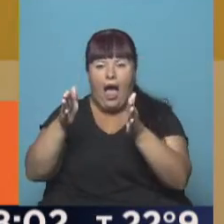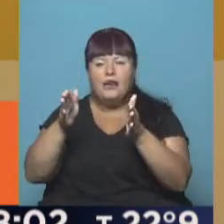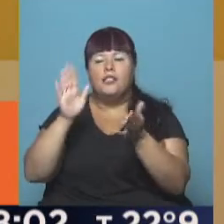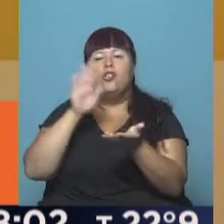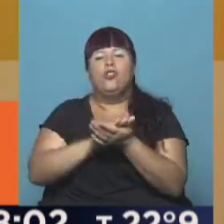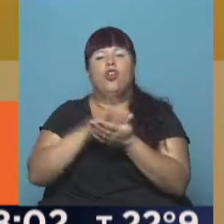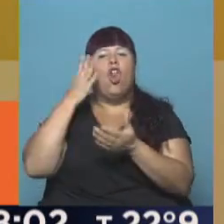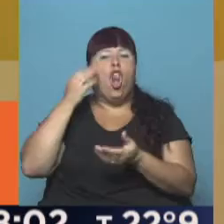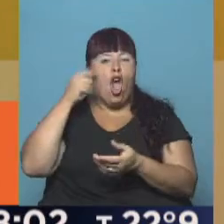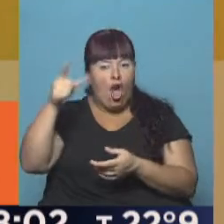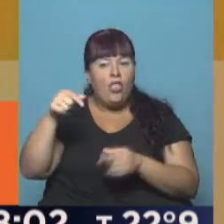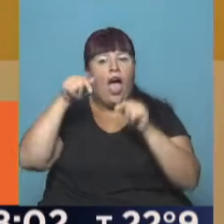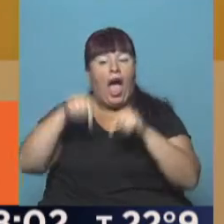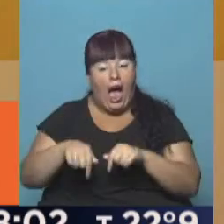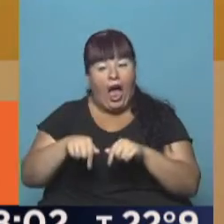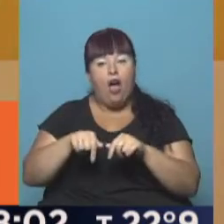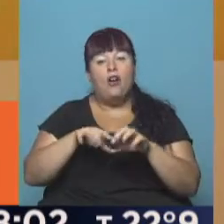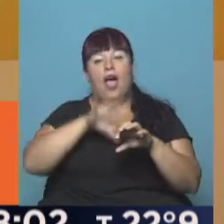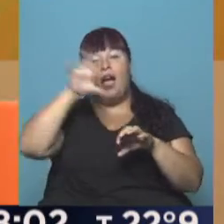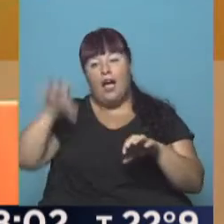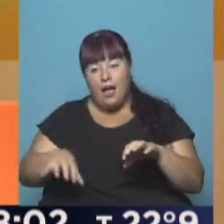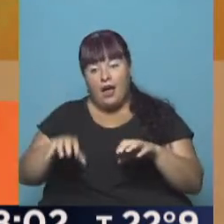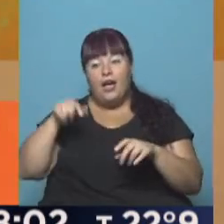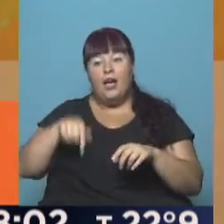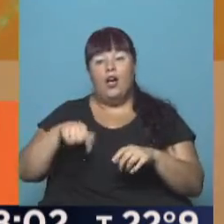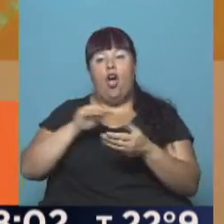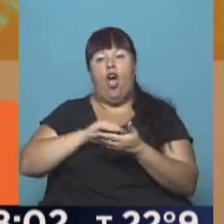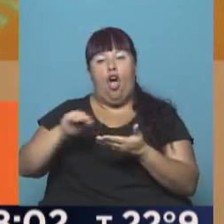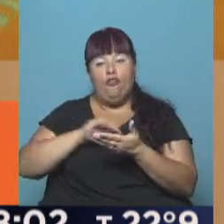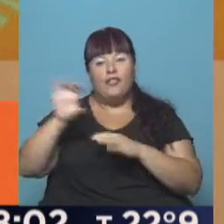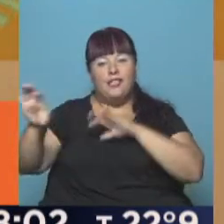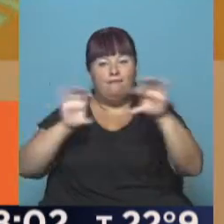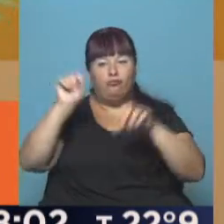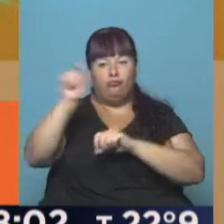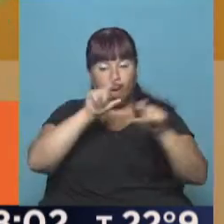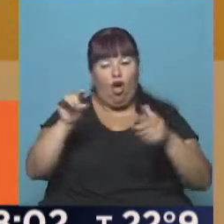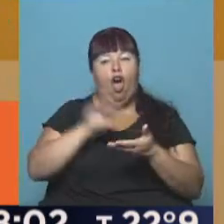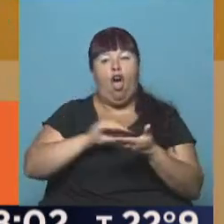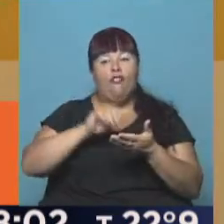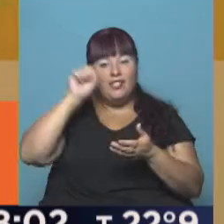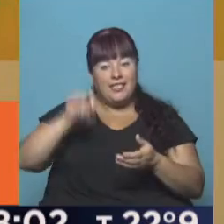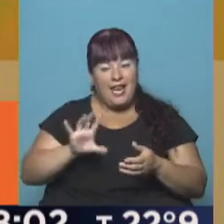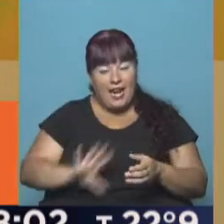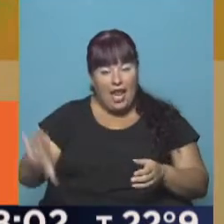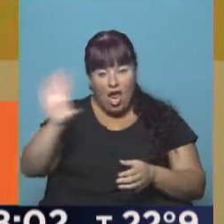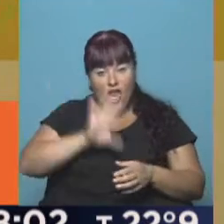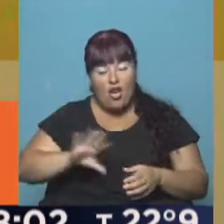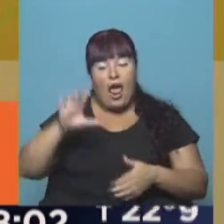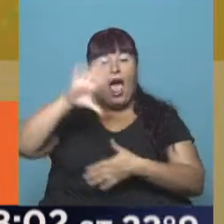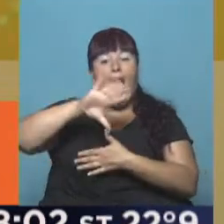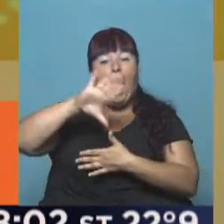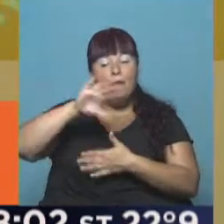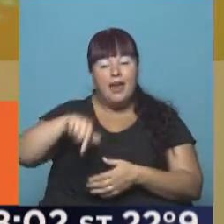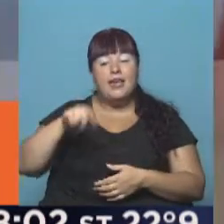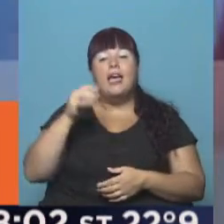en Londres y ahora ha cambiado a oficinas regionales. La oficina regional para América,